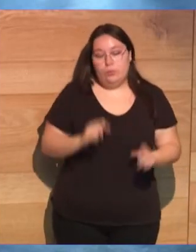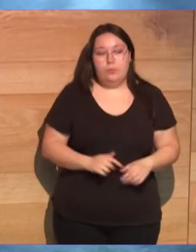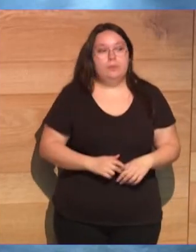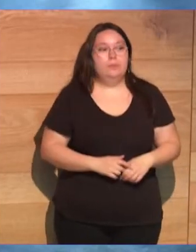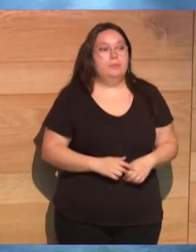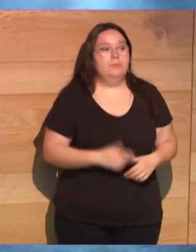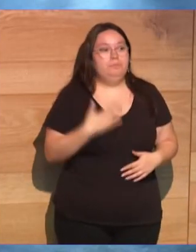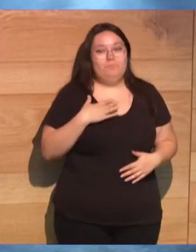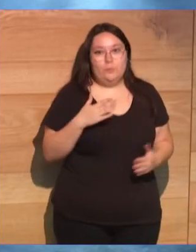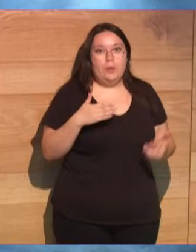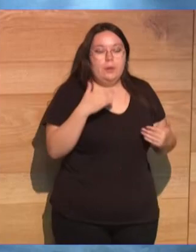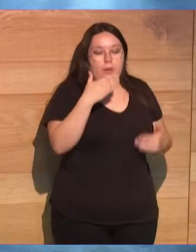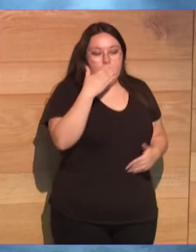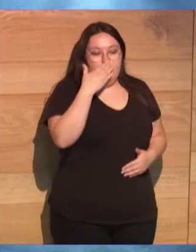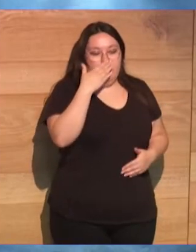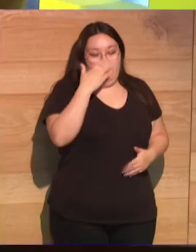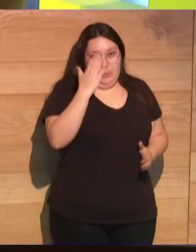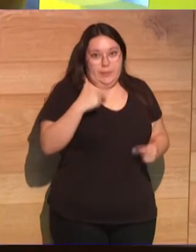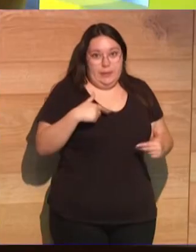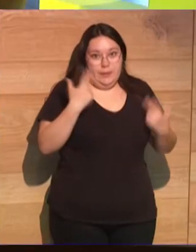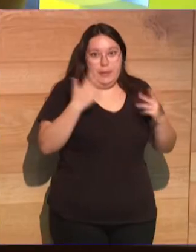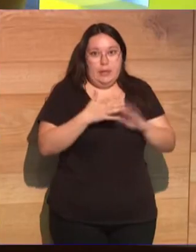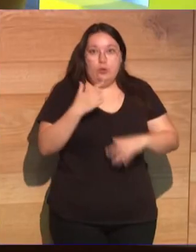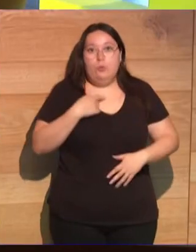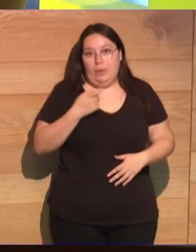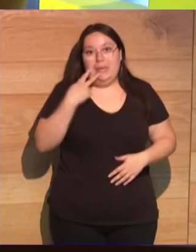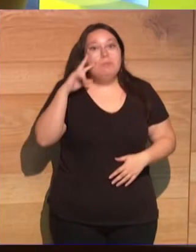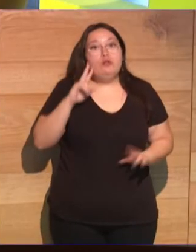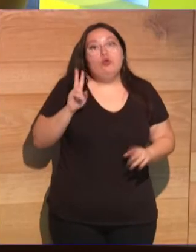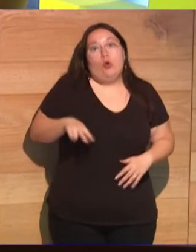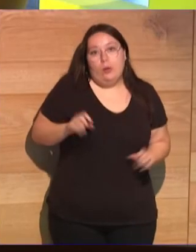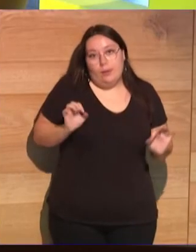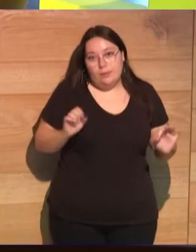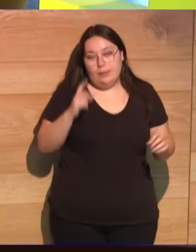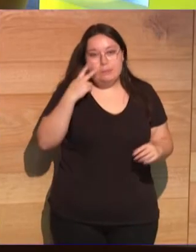Bueno, permíteme que en este tema sí me puedo considerar experto en algo.